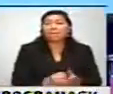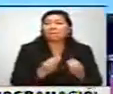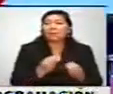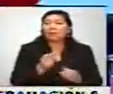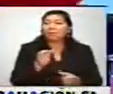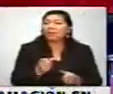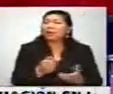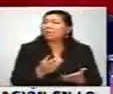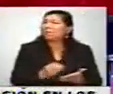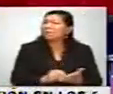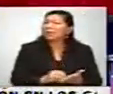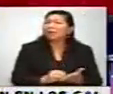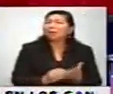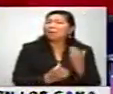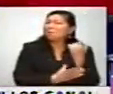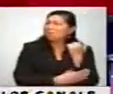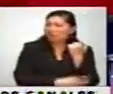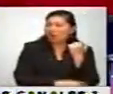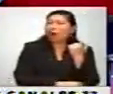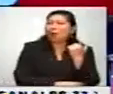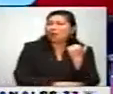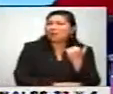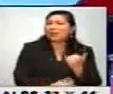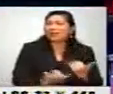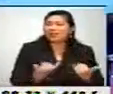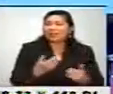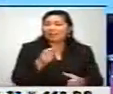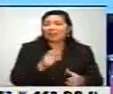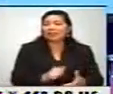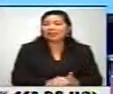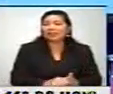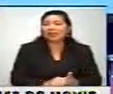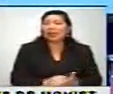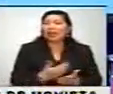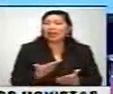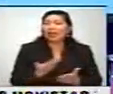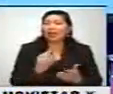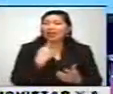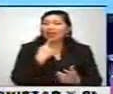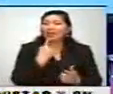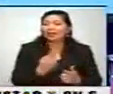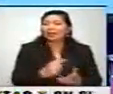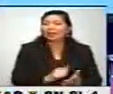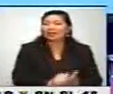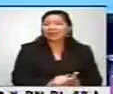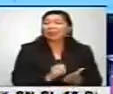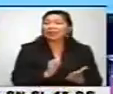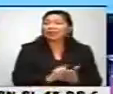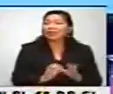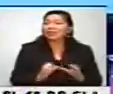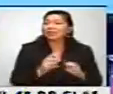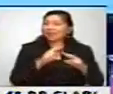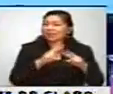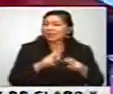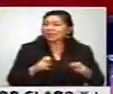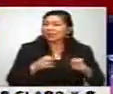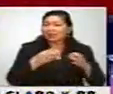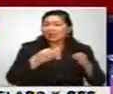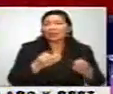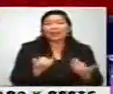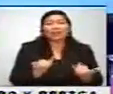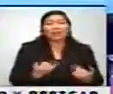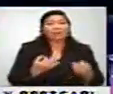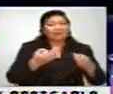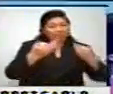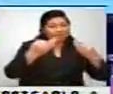eran las personas menos pudientes a las que hemos afectado de esa manera, ¿no? Entonces, yo creo que hay que hacer esta investigación en serio. Si